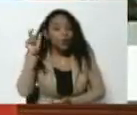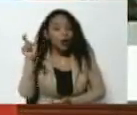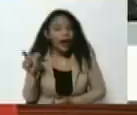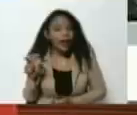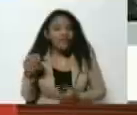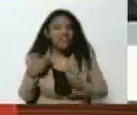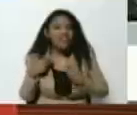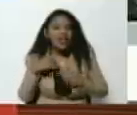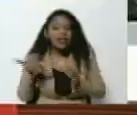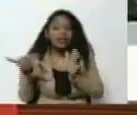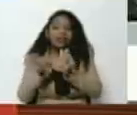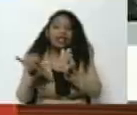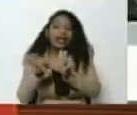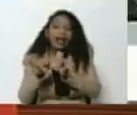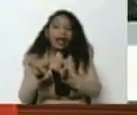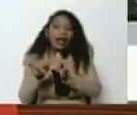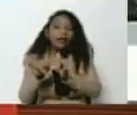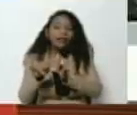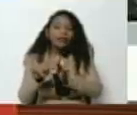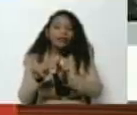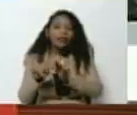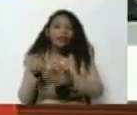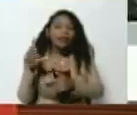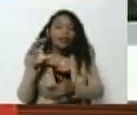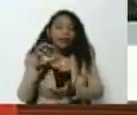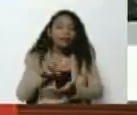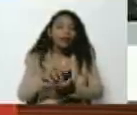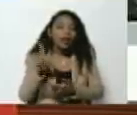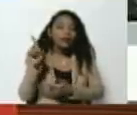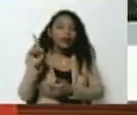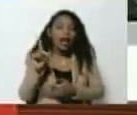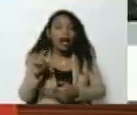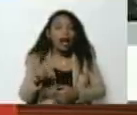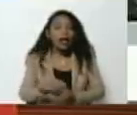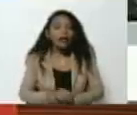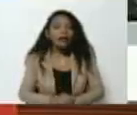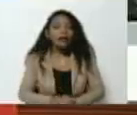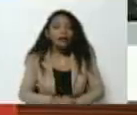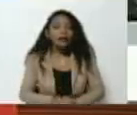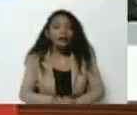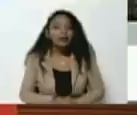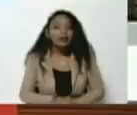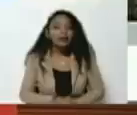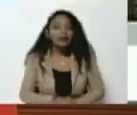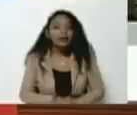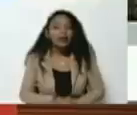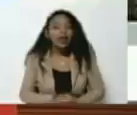vivía por ahí cerca de La Varal, del Mercado Quinta Crespo. Ahí nos reuníamos los sábados a